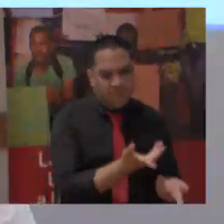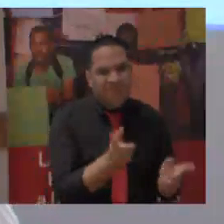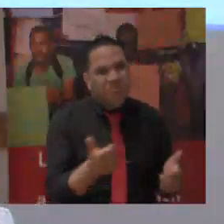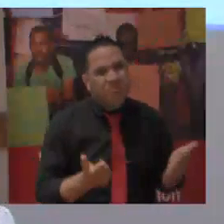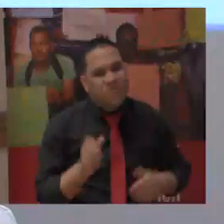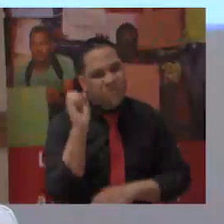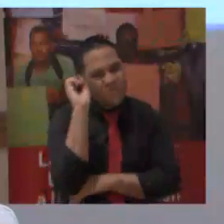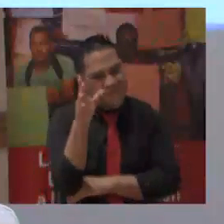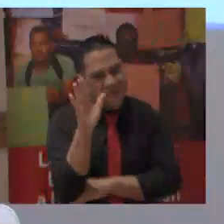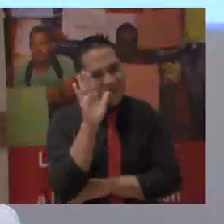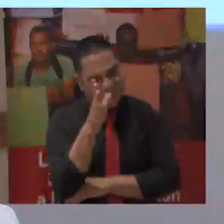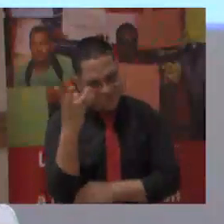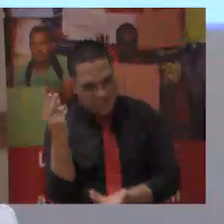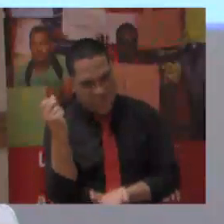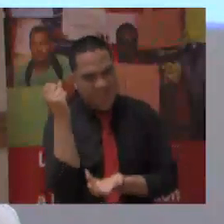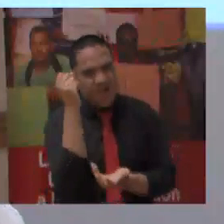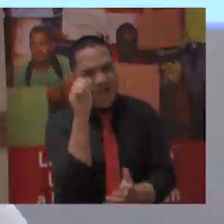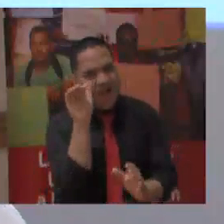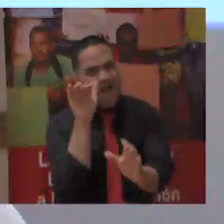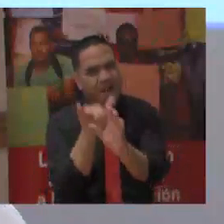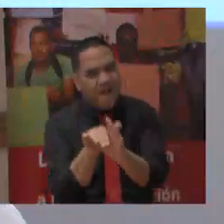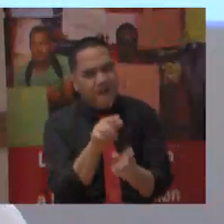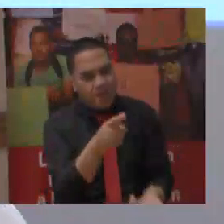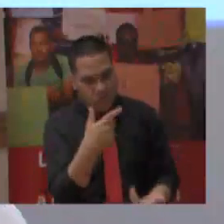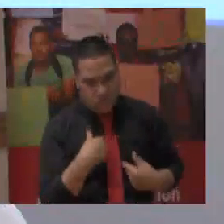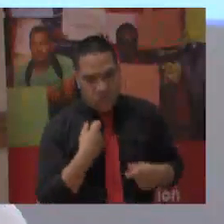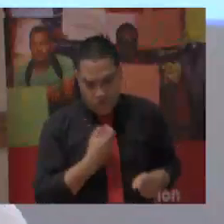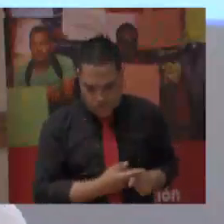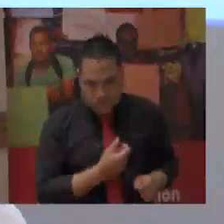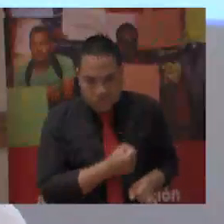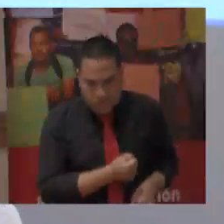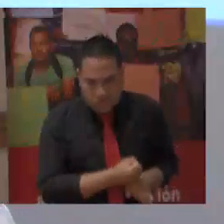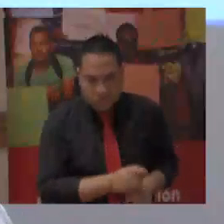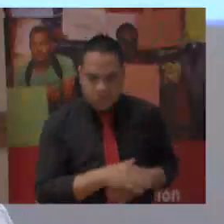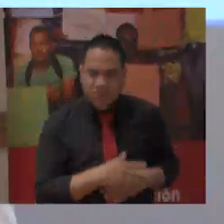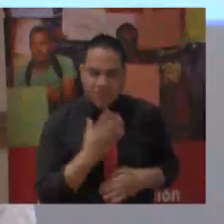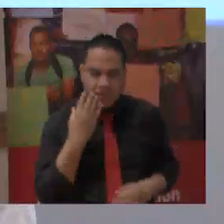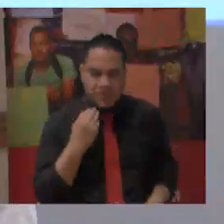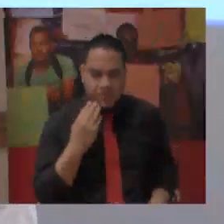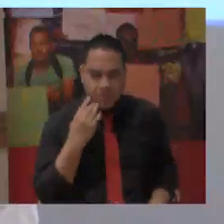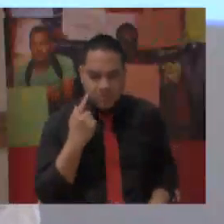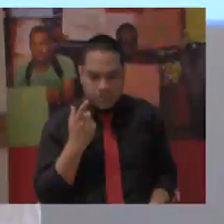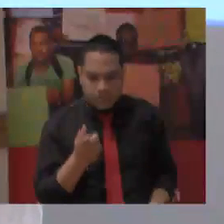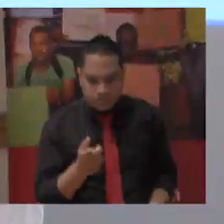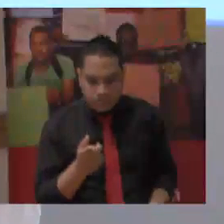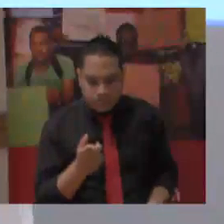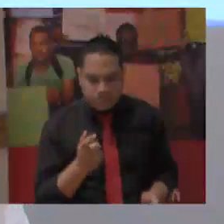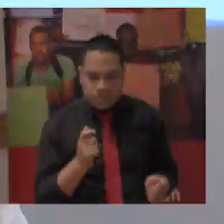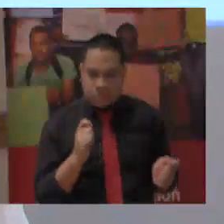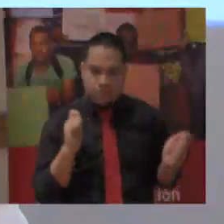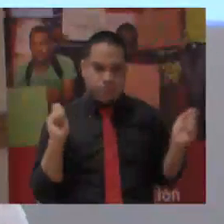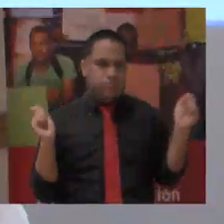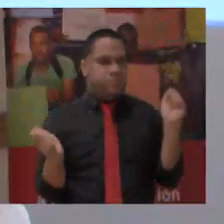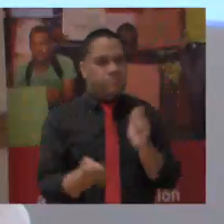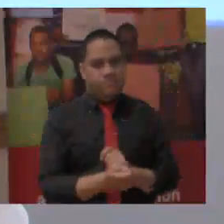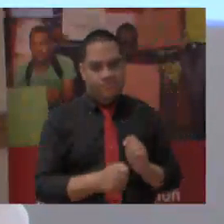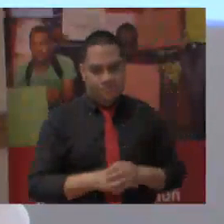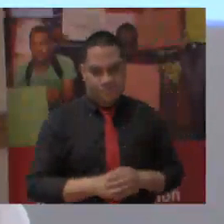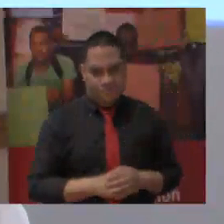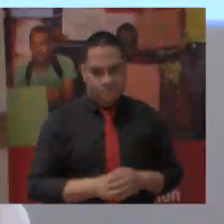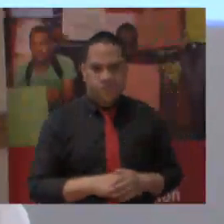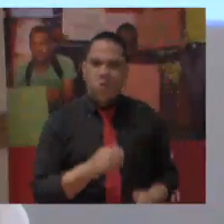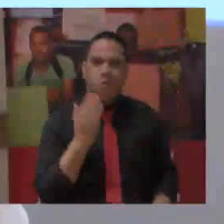inversión y yo tuve una experiencia que a mí me cambió el camino de la vida, y eso fue el 11